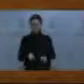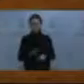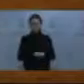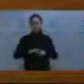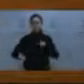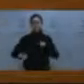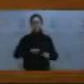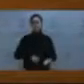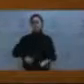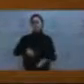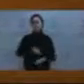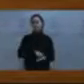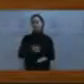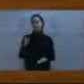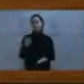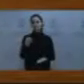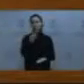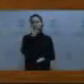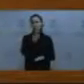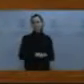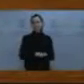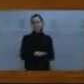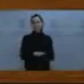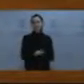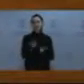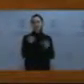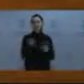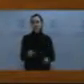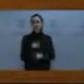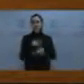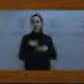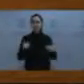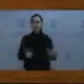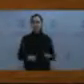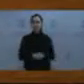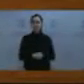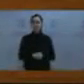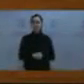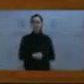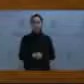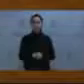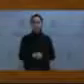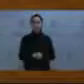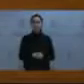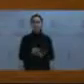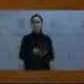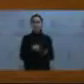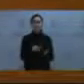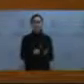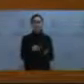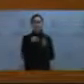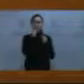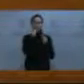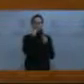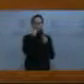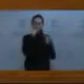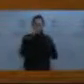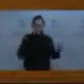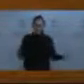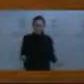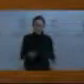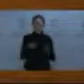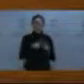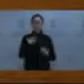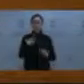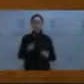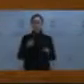centro, califiquémoslo de cualquier manera, bueno, todos los proyectos son mejorables, el paso del tiempo pues también